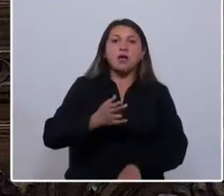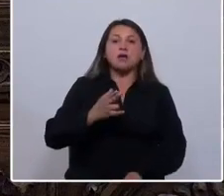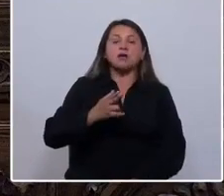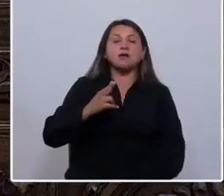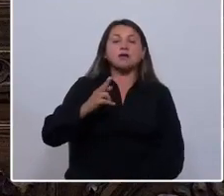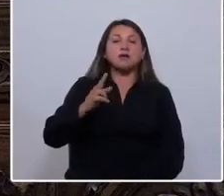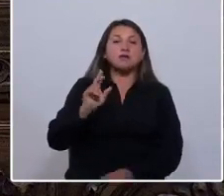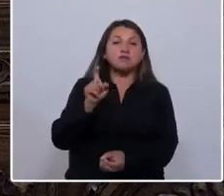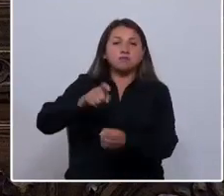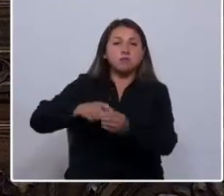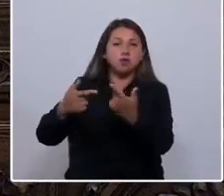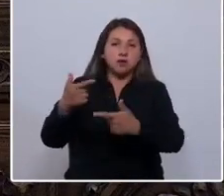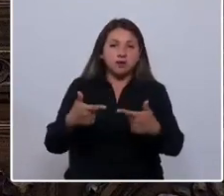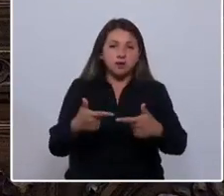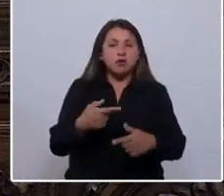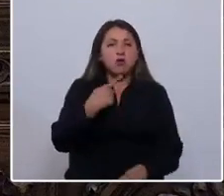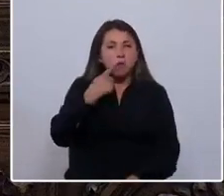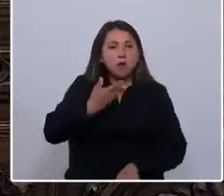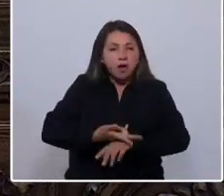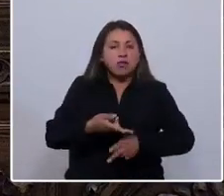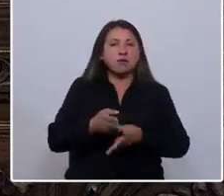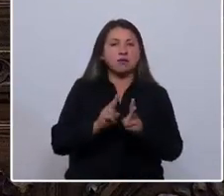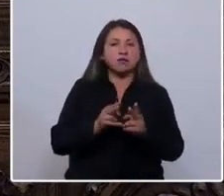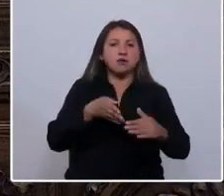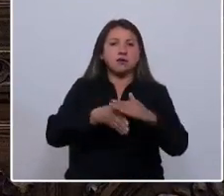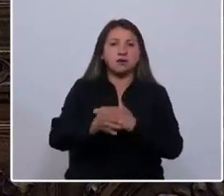política, es un hombre que tiene derecho al trabajo.